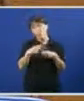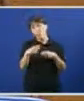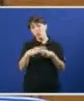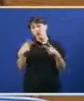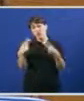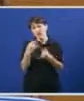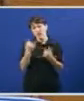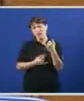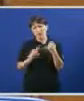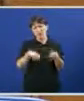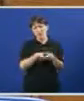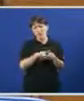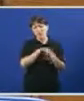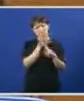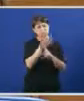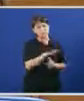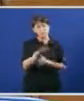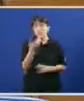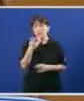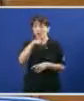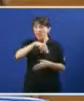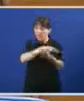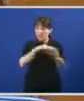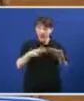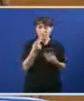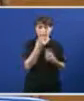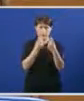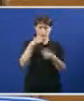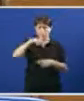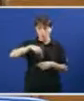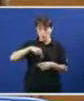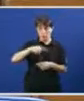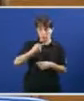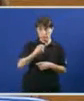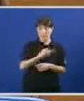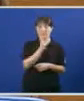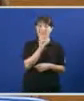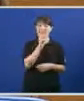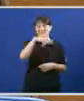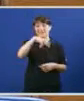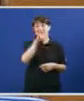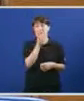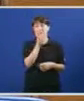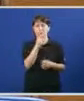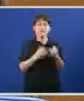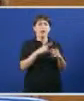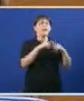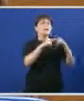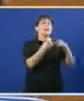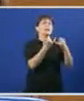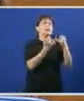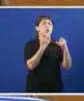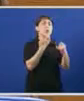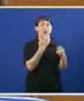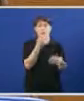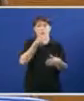destructivas. Daré ya algunas cifras. En Galicia, datos de OSE, Instituto Nacional de Estadística, familias que no llegan a fin de